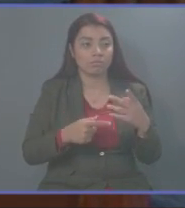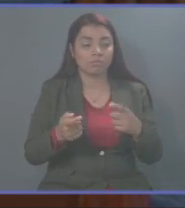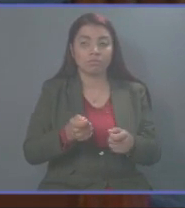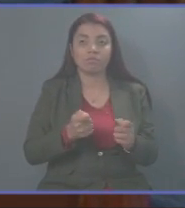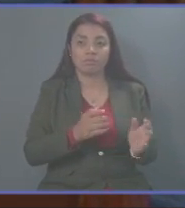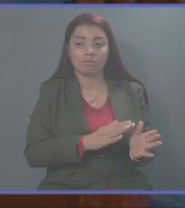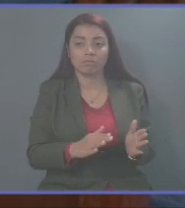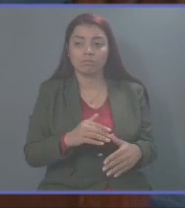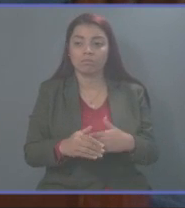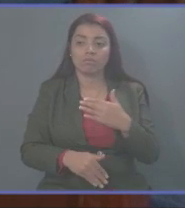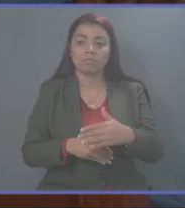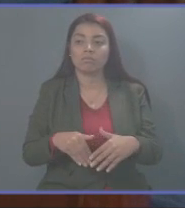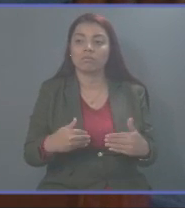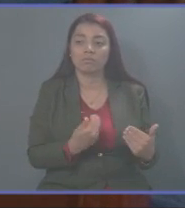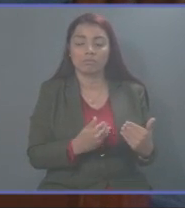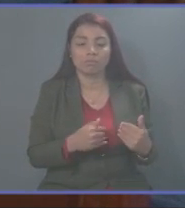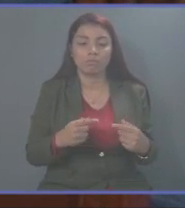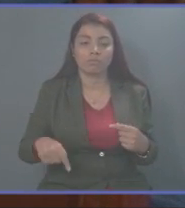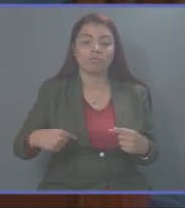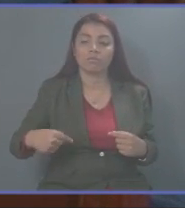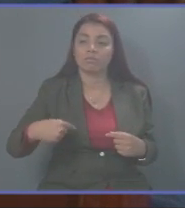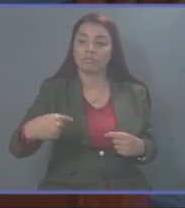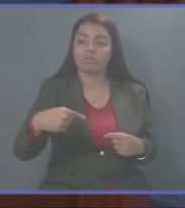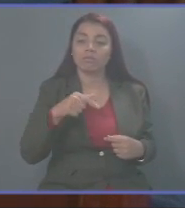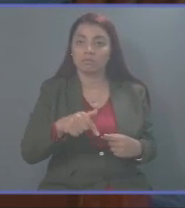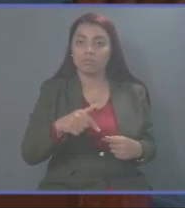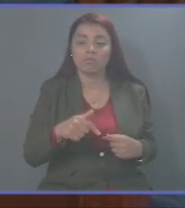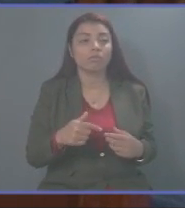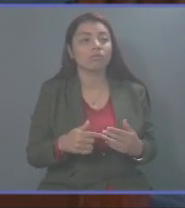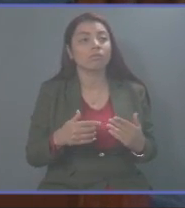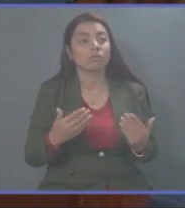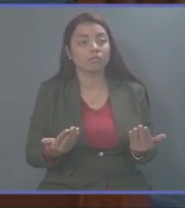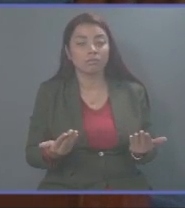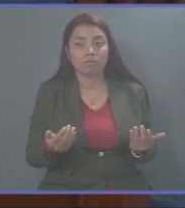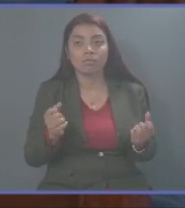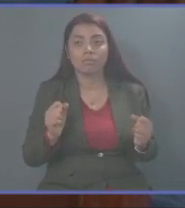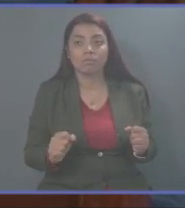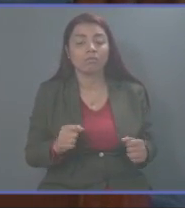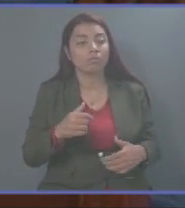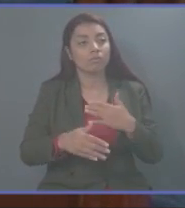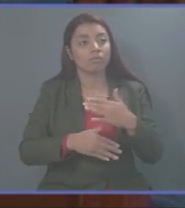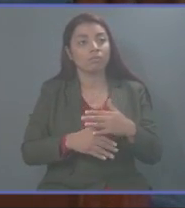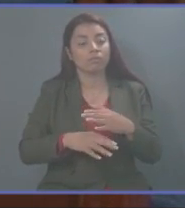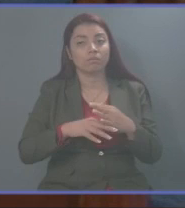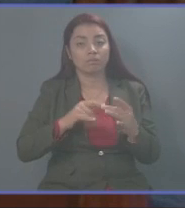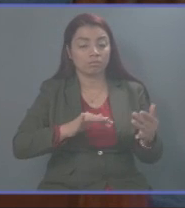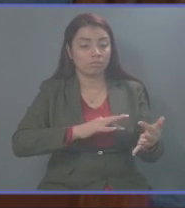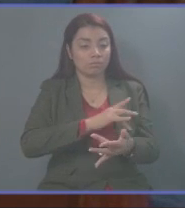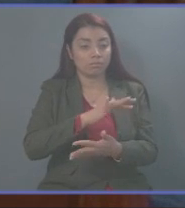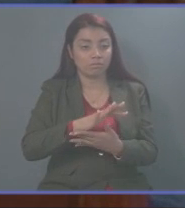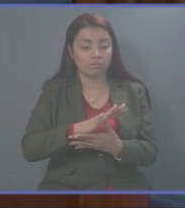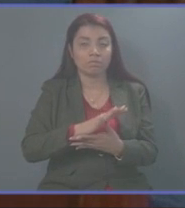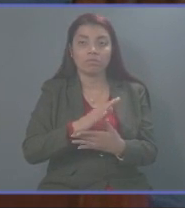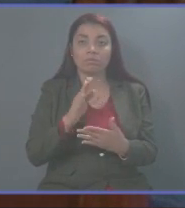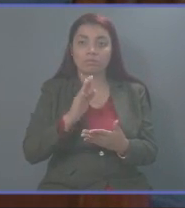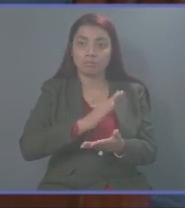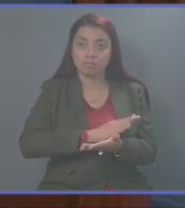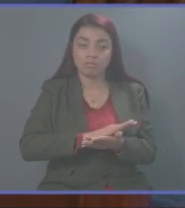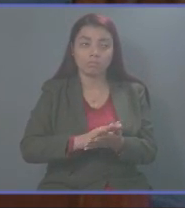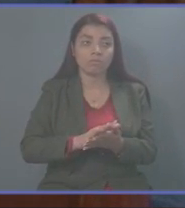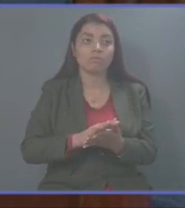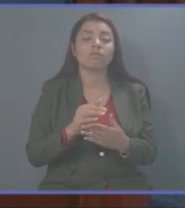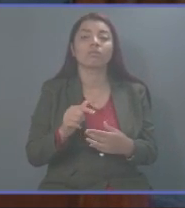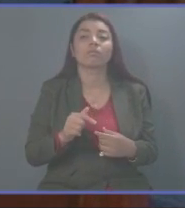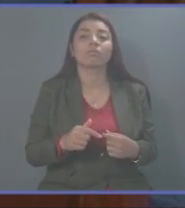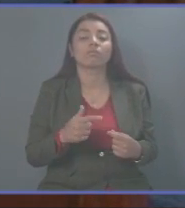establecer procedimientos para la mejora continua de rellenos sanitarios existentes para una disposición final ambiental y sanitariamente segura de los